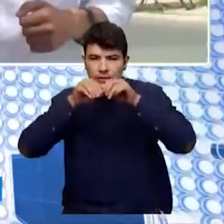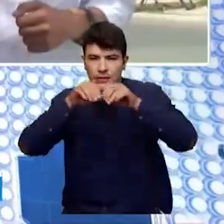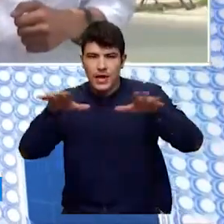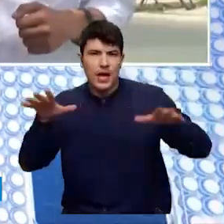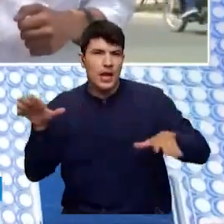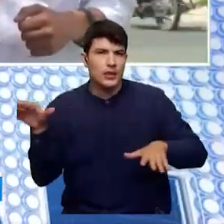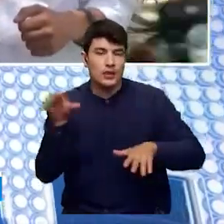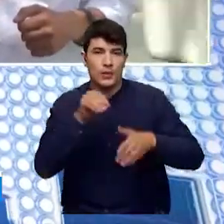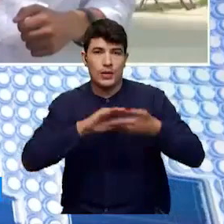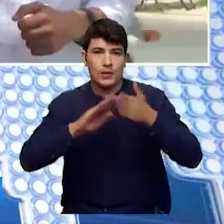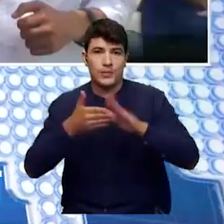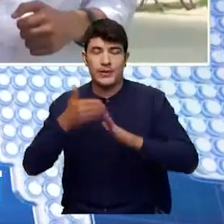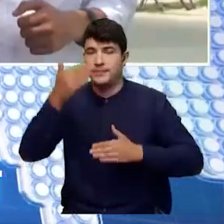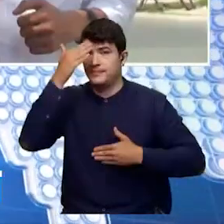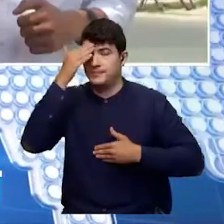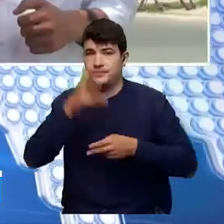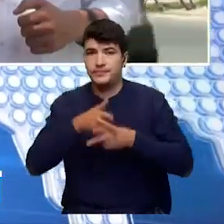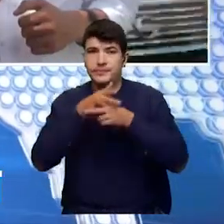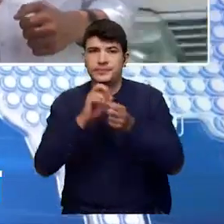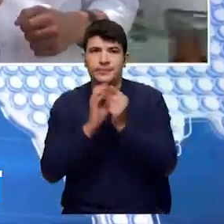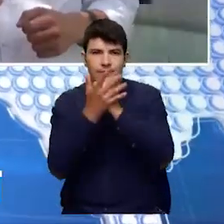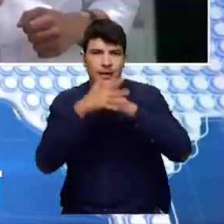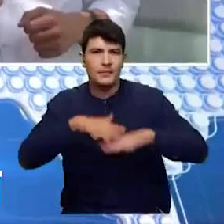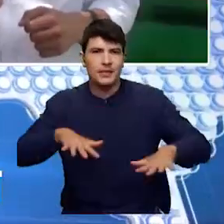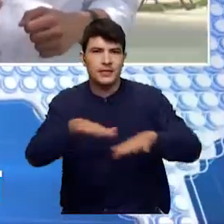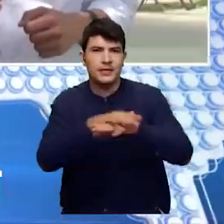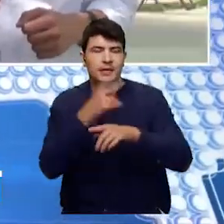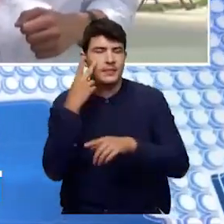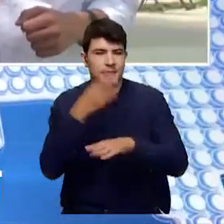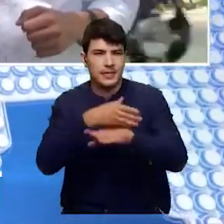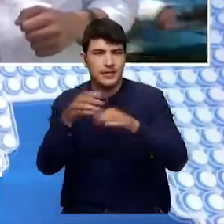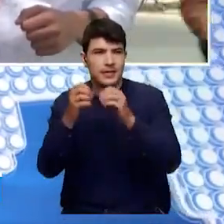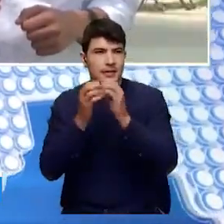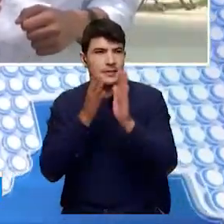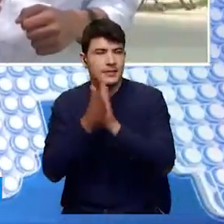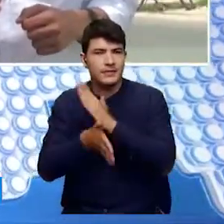comunidades. Con la cámara de Jesús Zúñiga, Raúl Rolando Castro para Oriente Noticias. Muy buenas tardes.